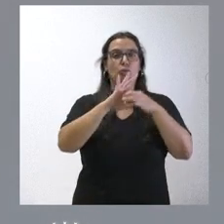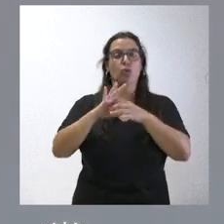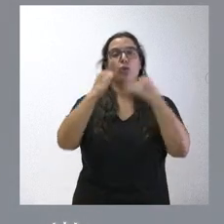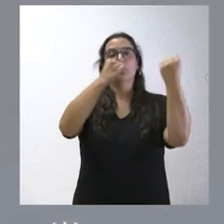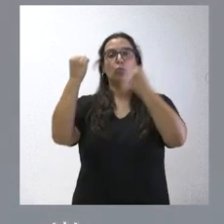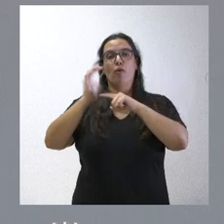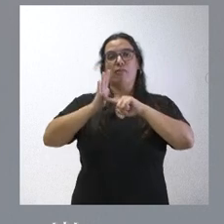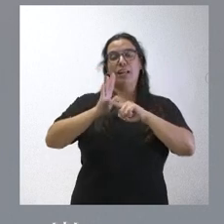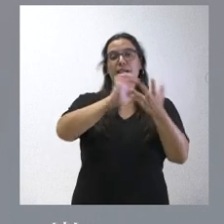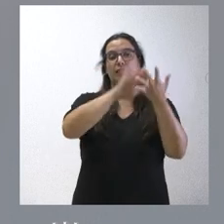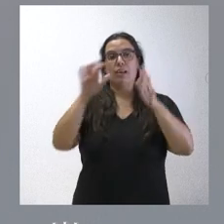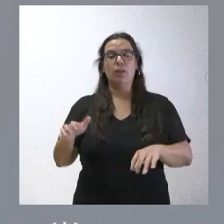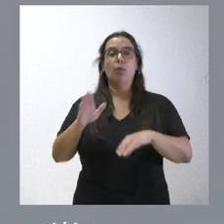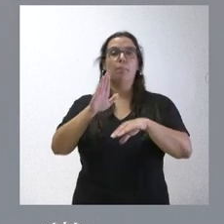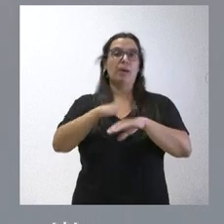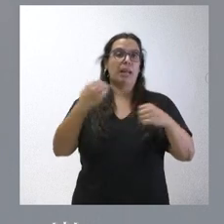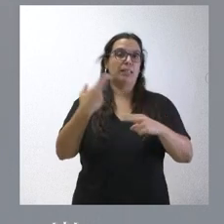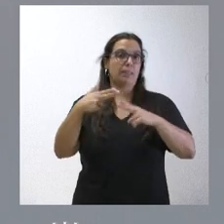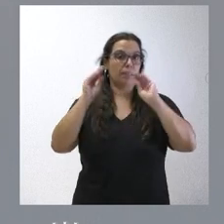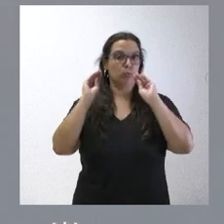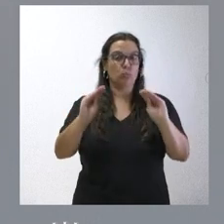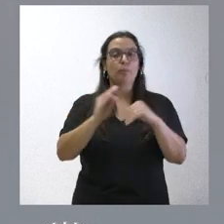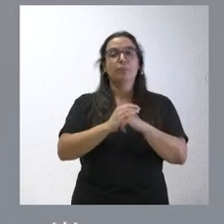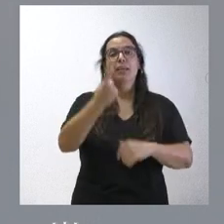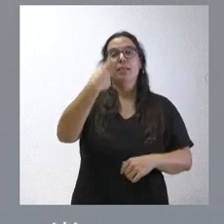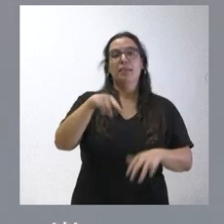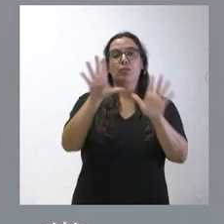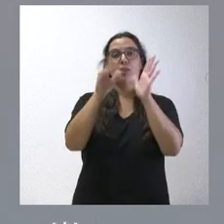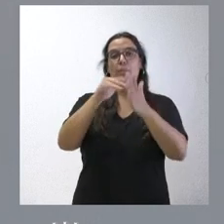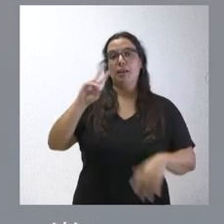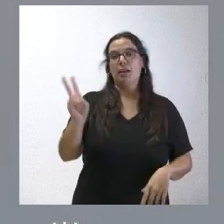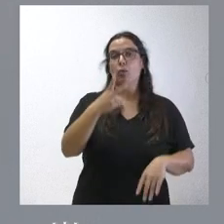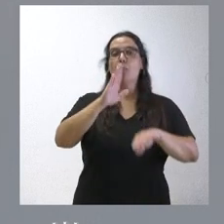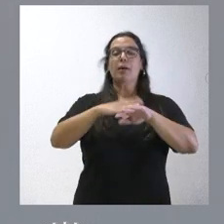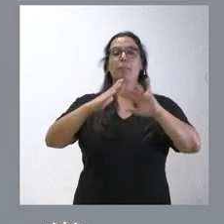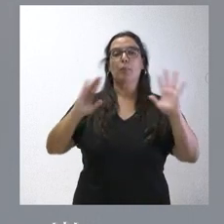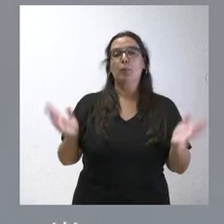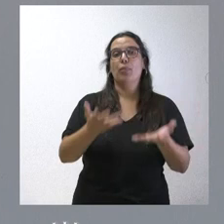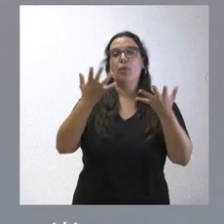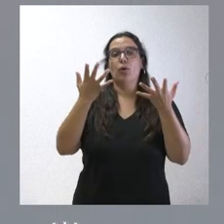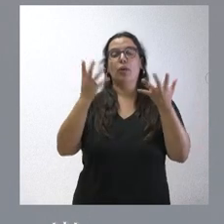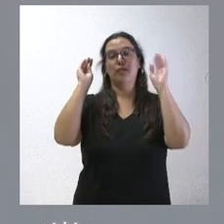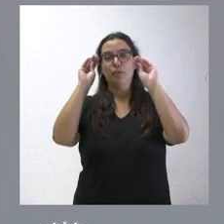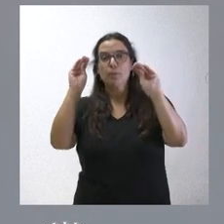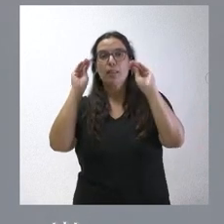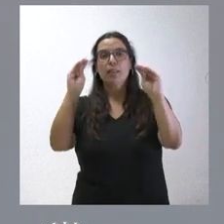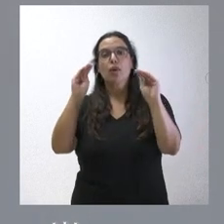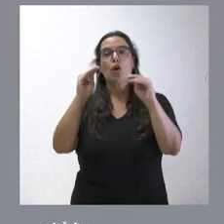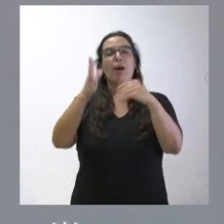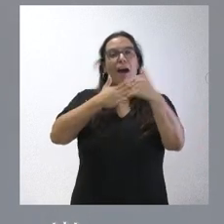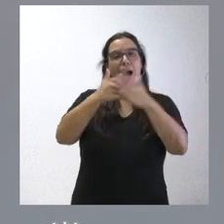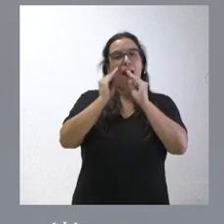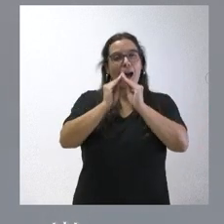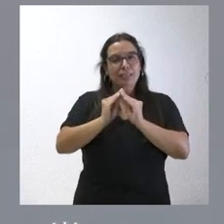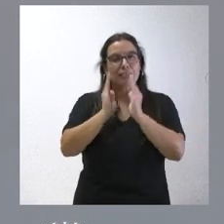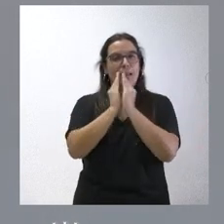ferial de Castilla y León para sus actividades y 110.000 euros para la promoción y formación de la artesanía nuestra